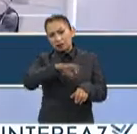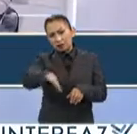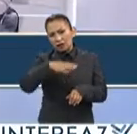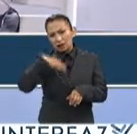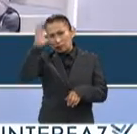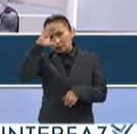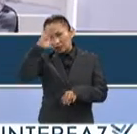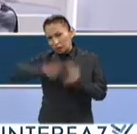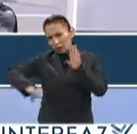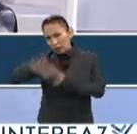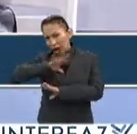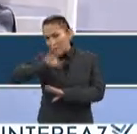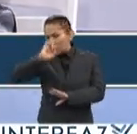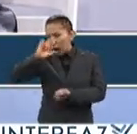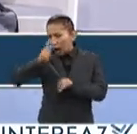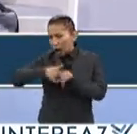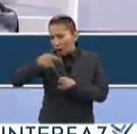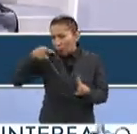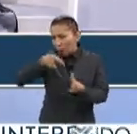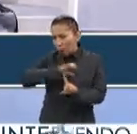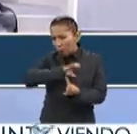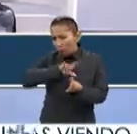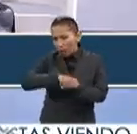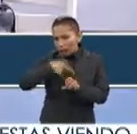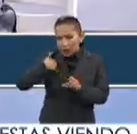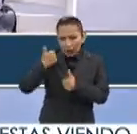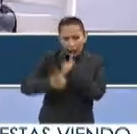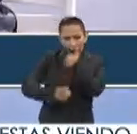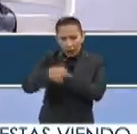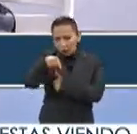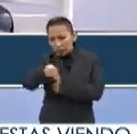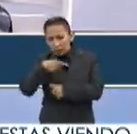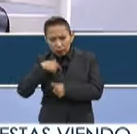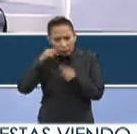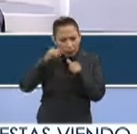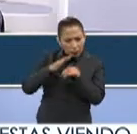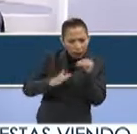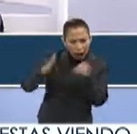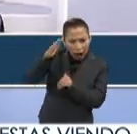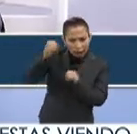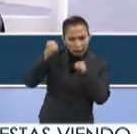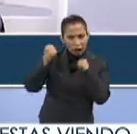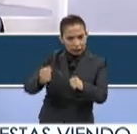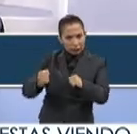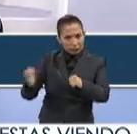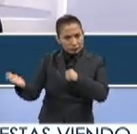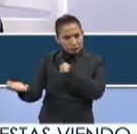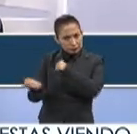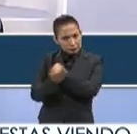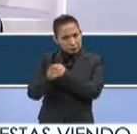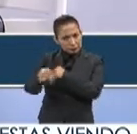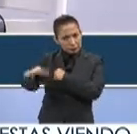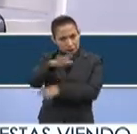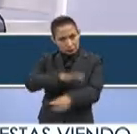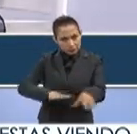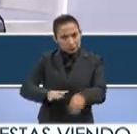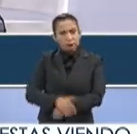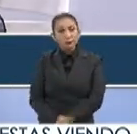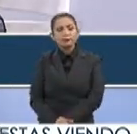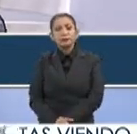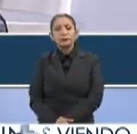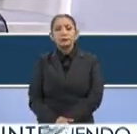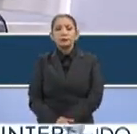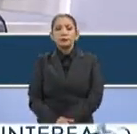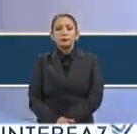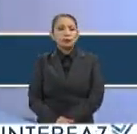alguna especialidad, es decir, algo en lo que ustedes tengan una mayor fortaleza dentro de esta rama?